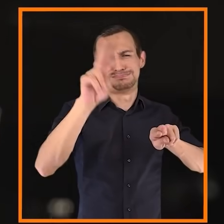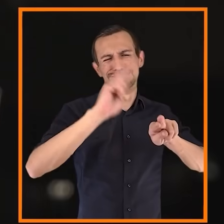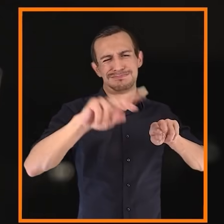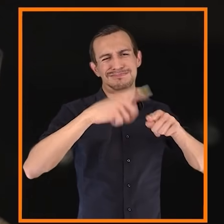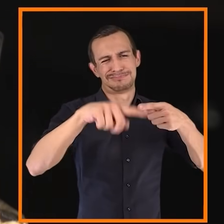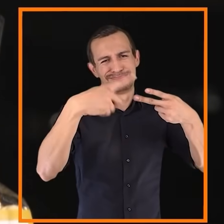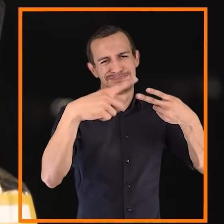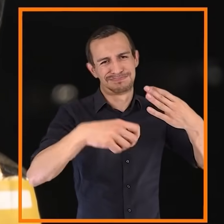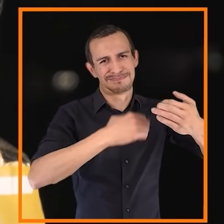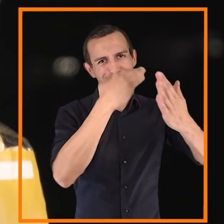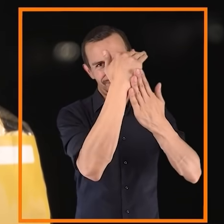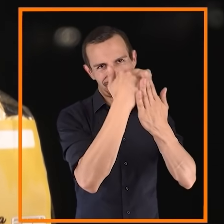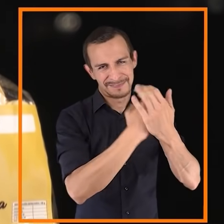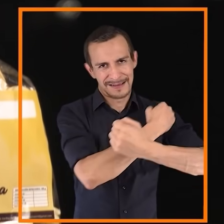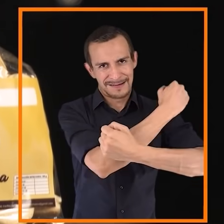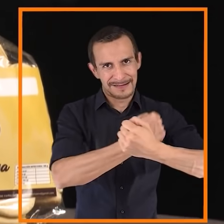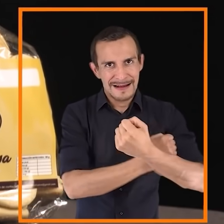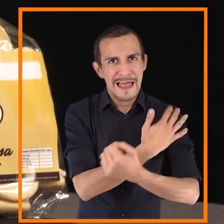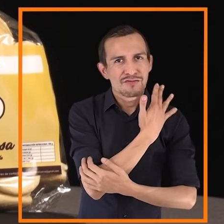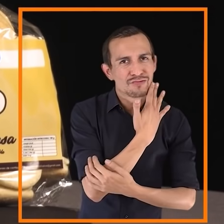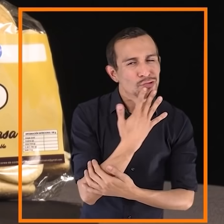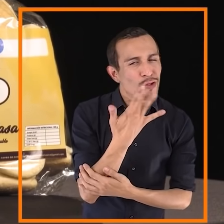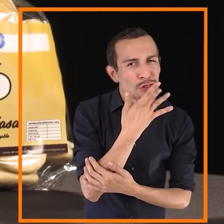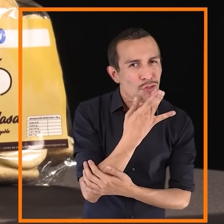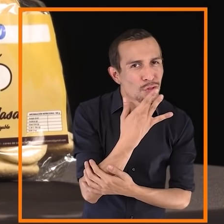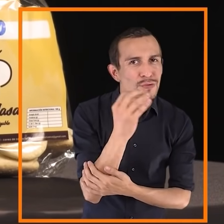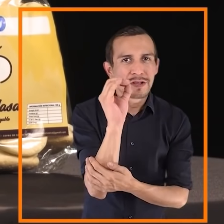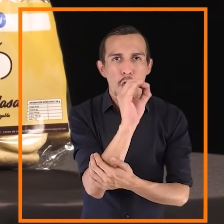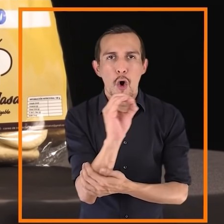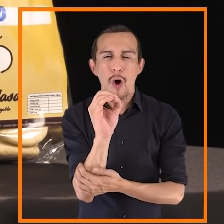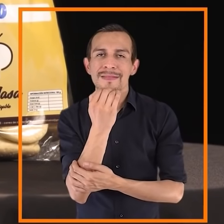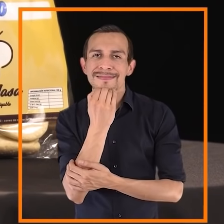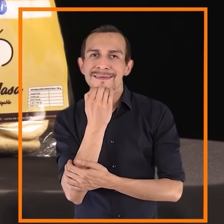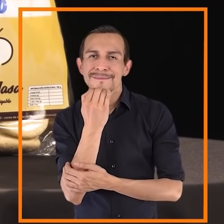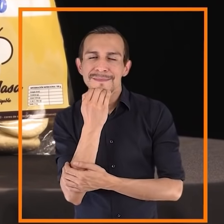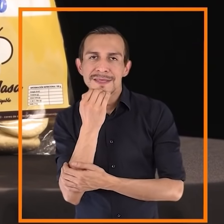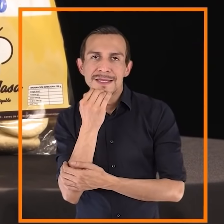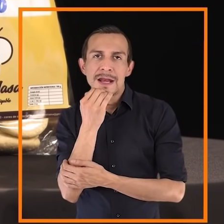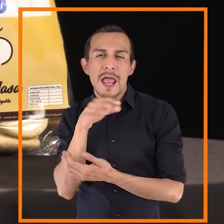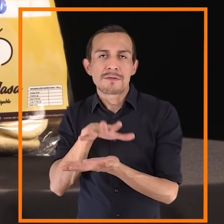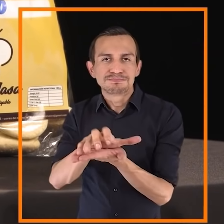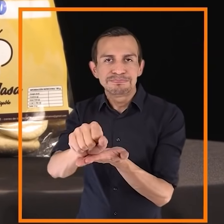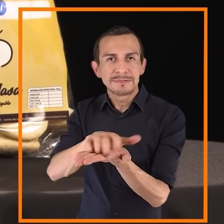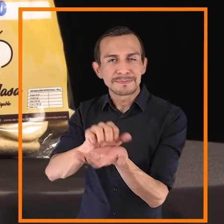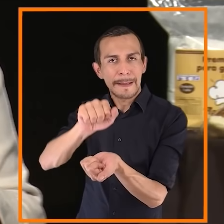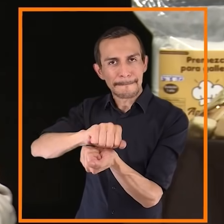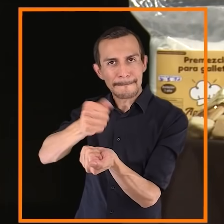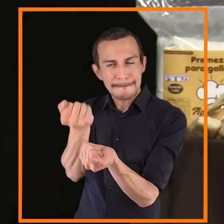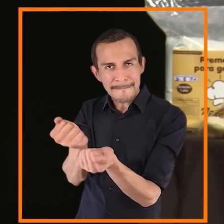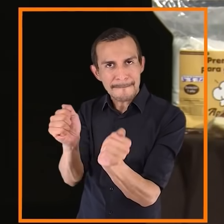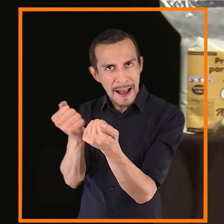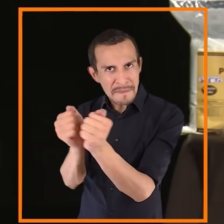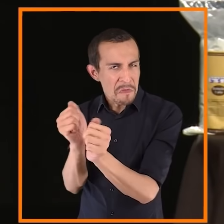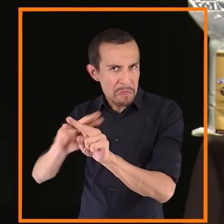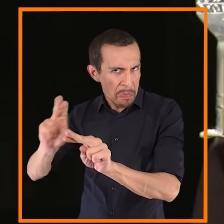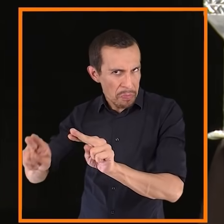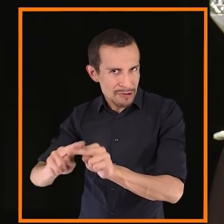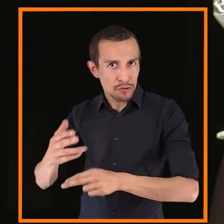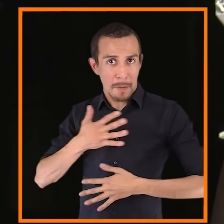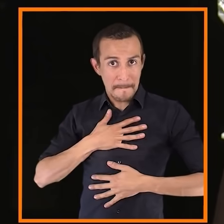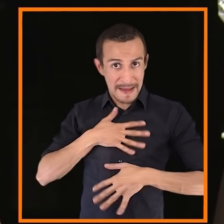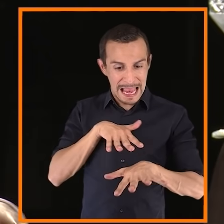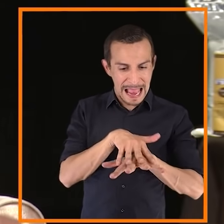un montón de preparaciones, tanto en pastelería como en panadería. Con mis